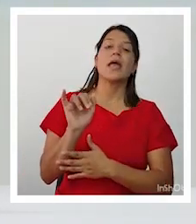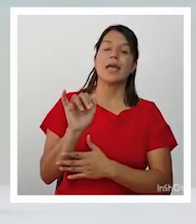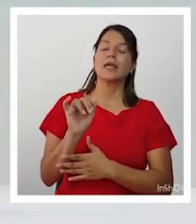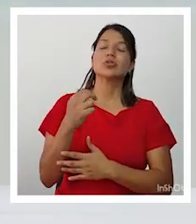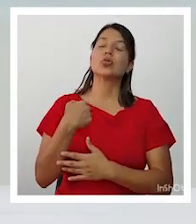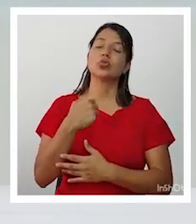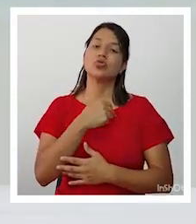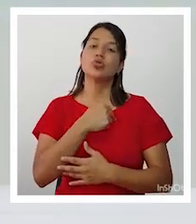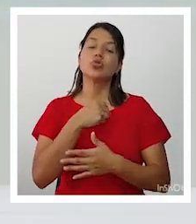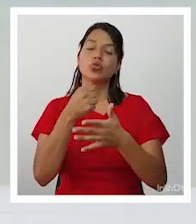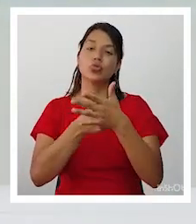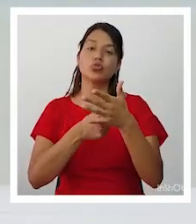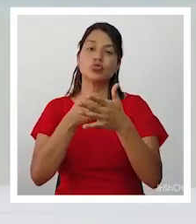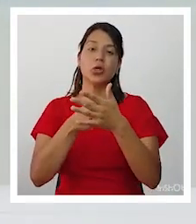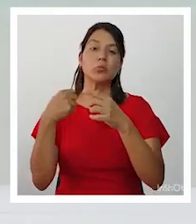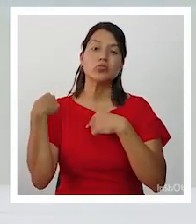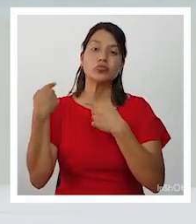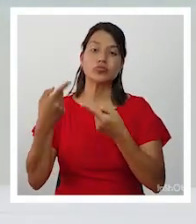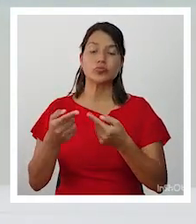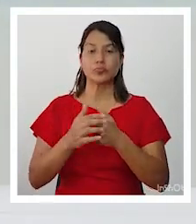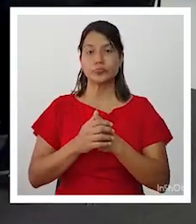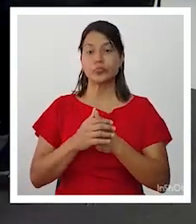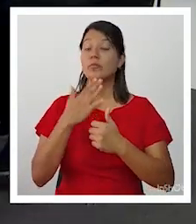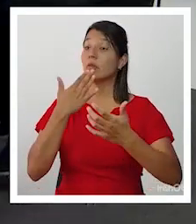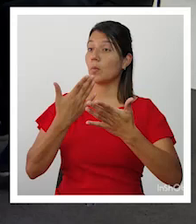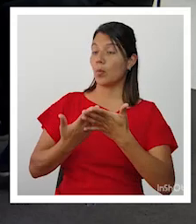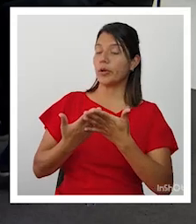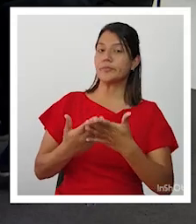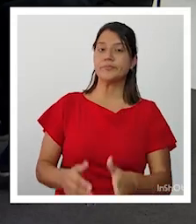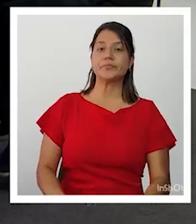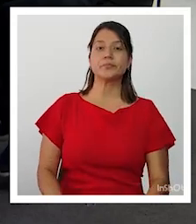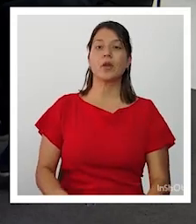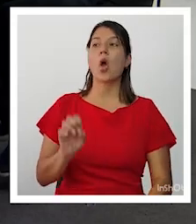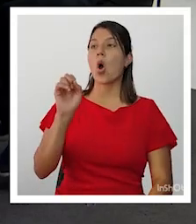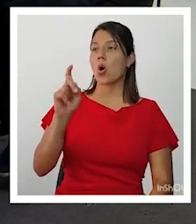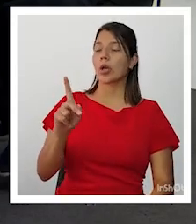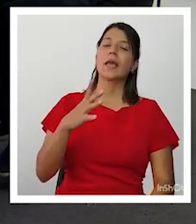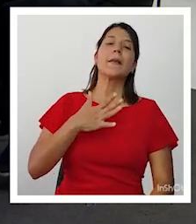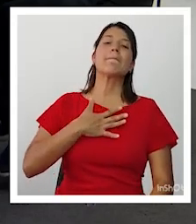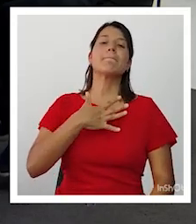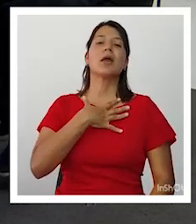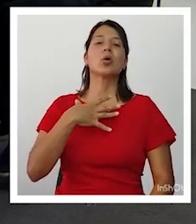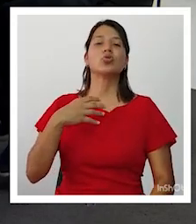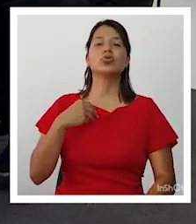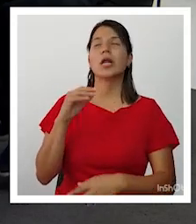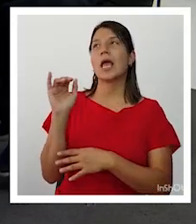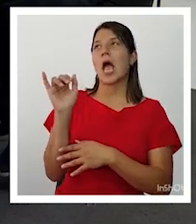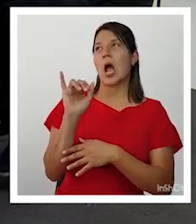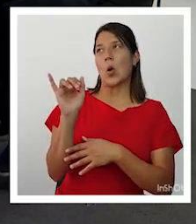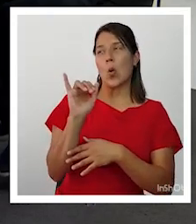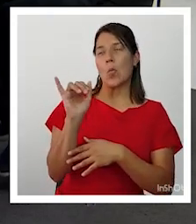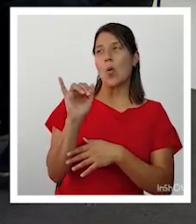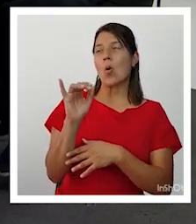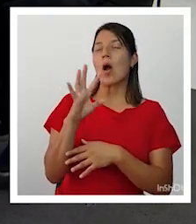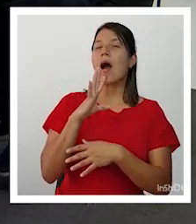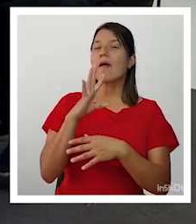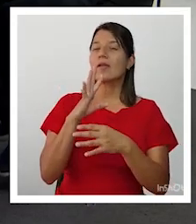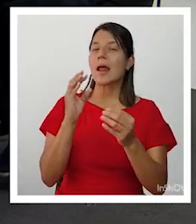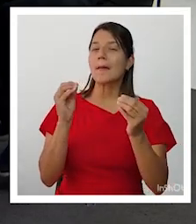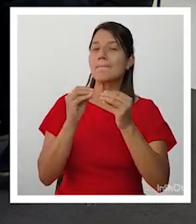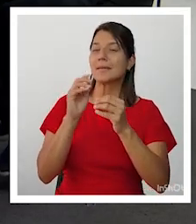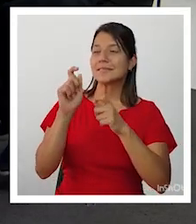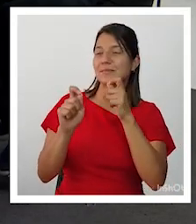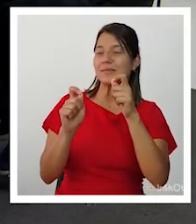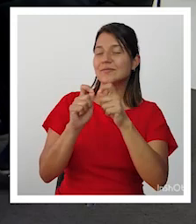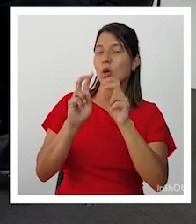estado luchando durante esos años. Bueno, ok, me gustaría como aterrizar un poco el tema del